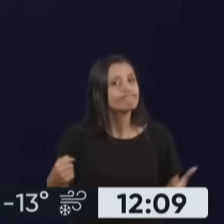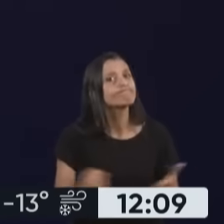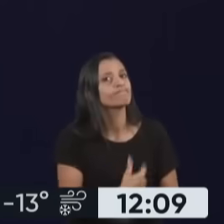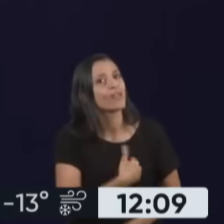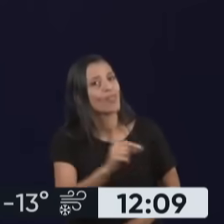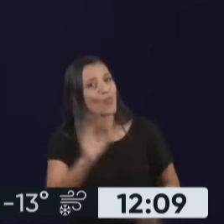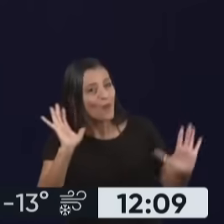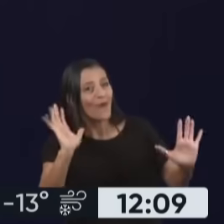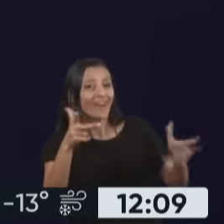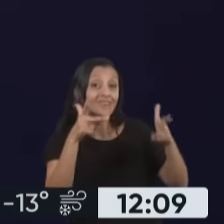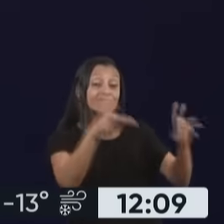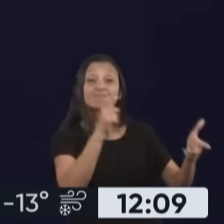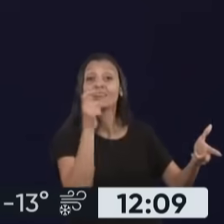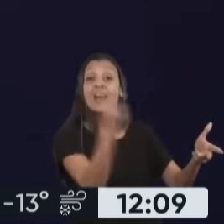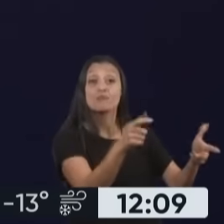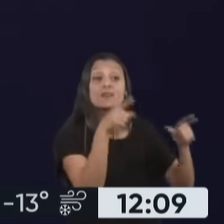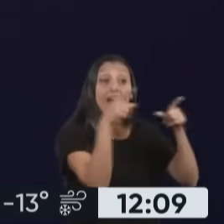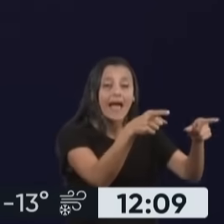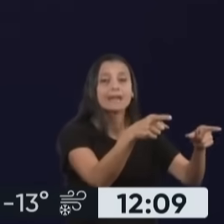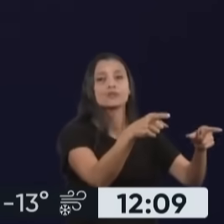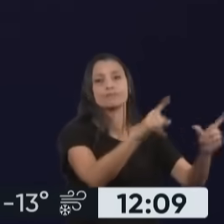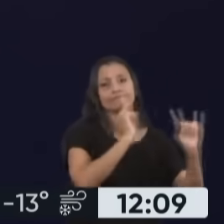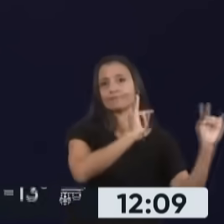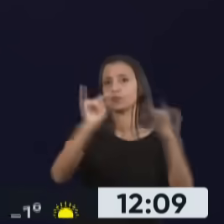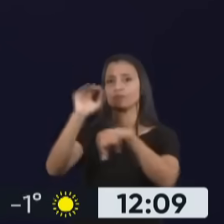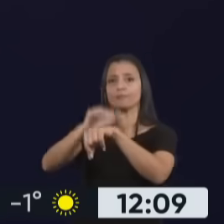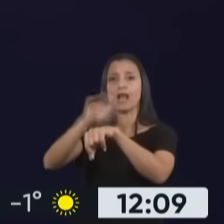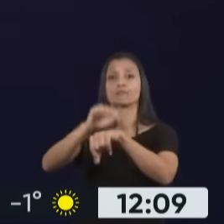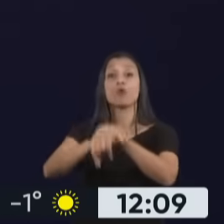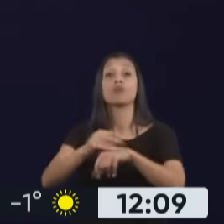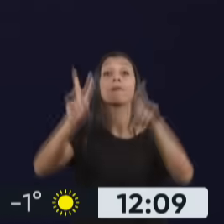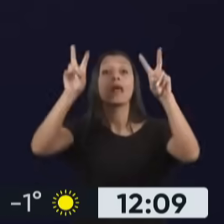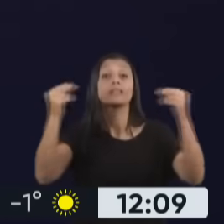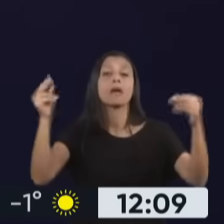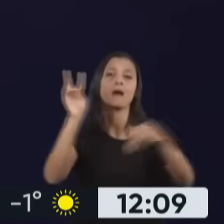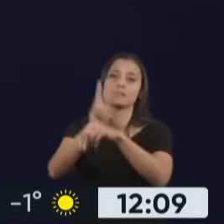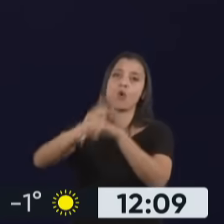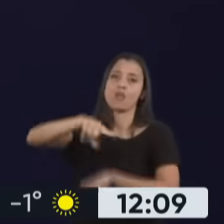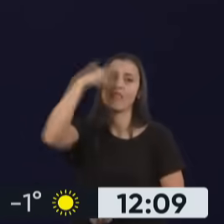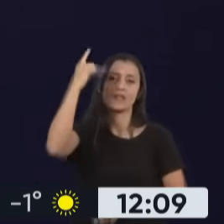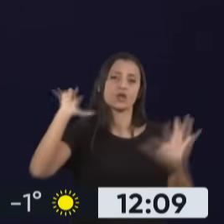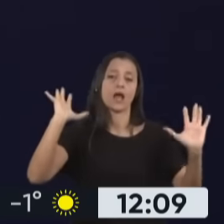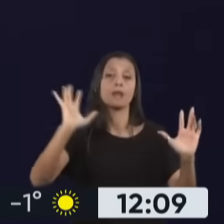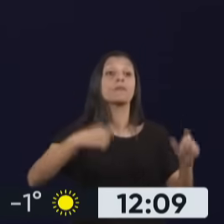Lamento tenerte que responder que es un tema de seguridad nacional y que no me puedo explayar más, pero lo último,